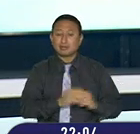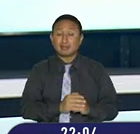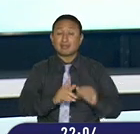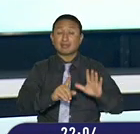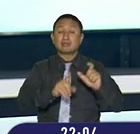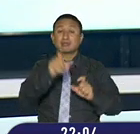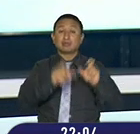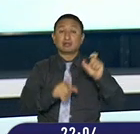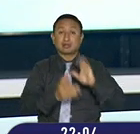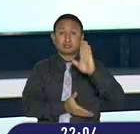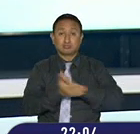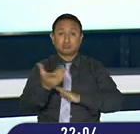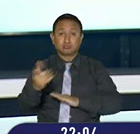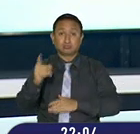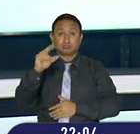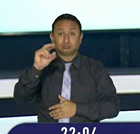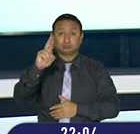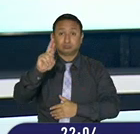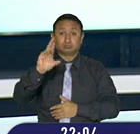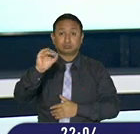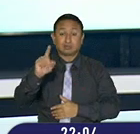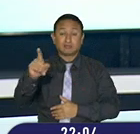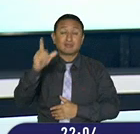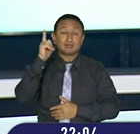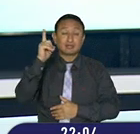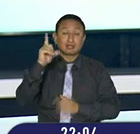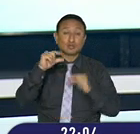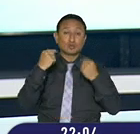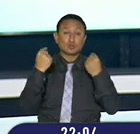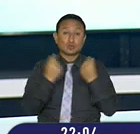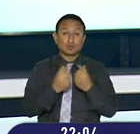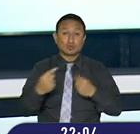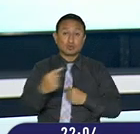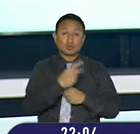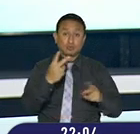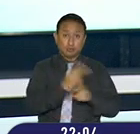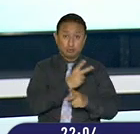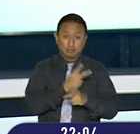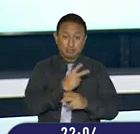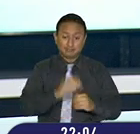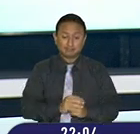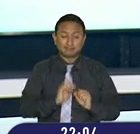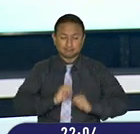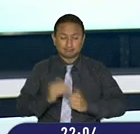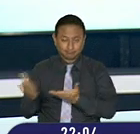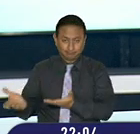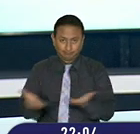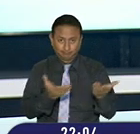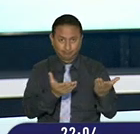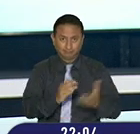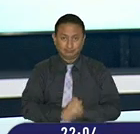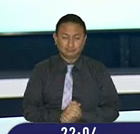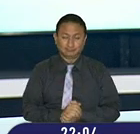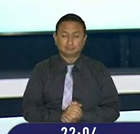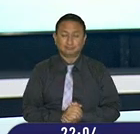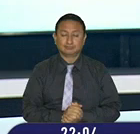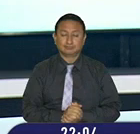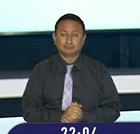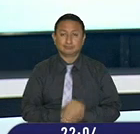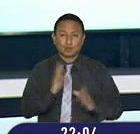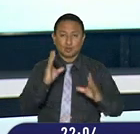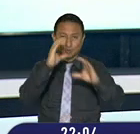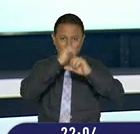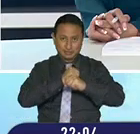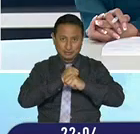6 privados de libertad, cabecillas de las bandas criminales. Adelante, Charlie, te escuchamos con atención. Buenas